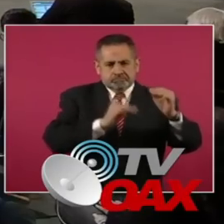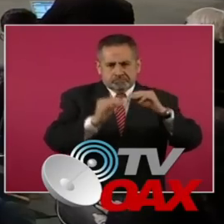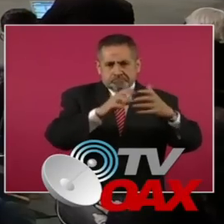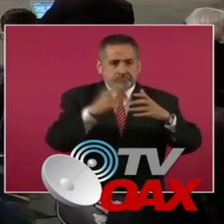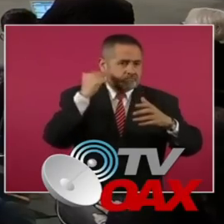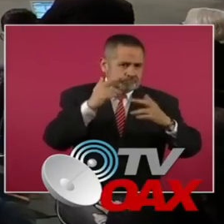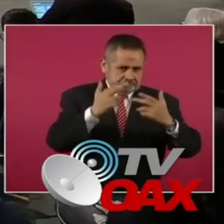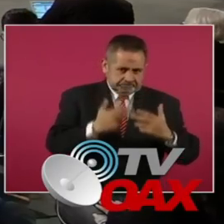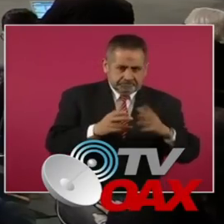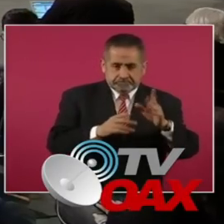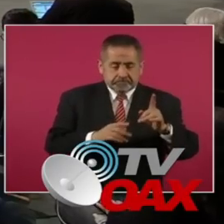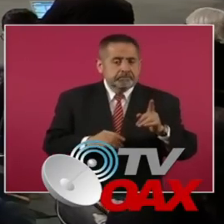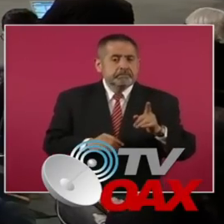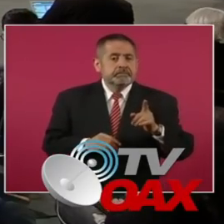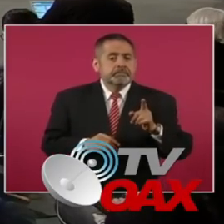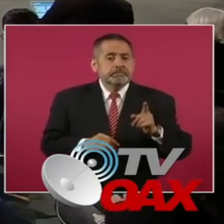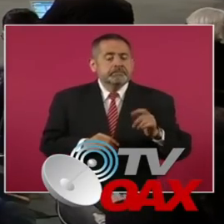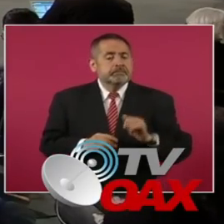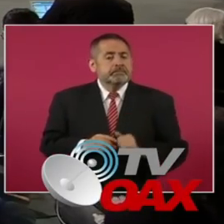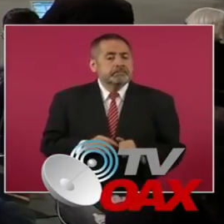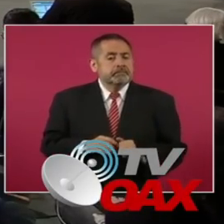devastaron, quedó